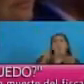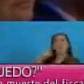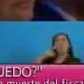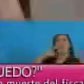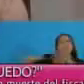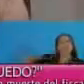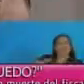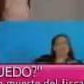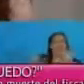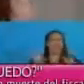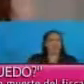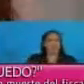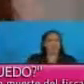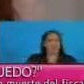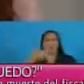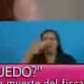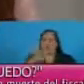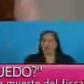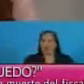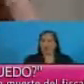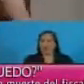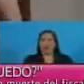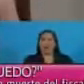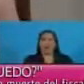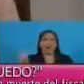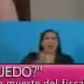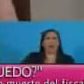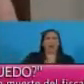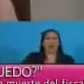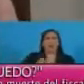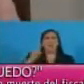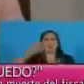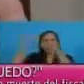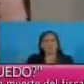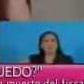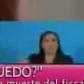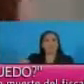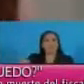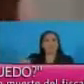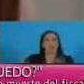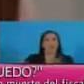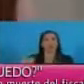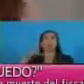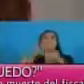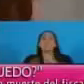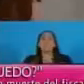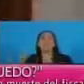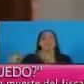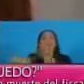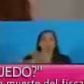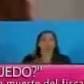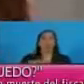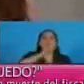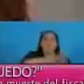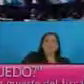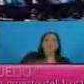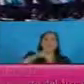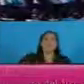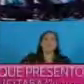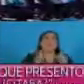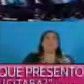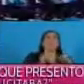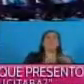repente aparecen los secretarios de ese juzgado con dos escritos firmados en la misma